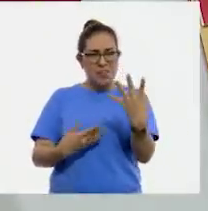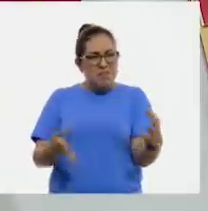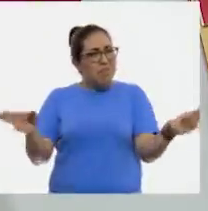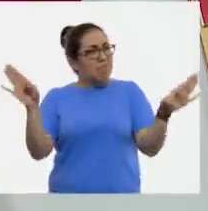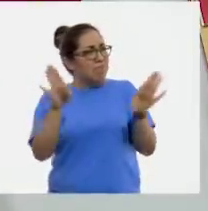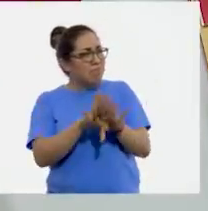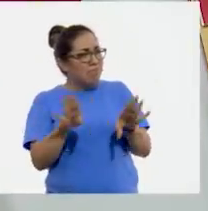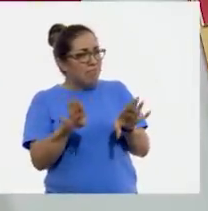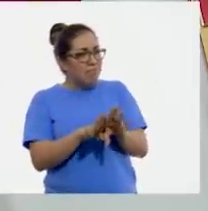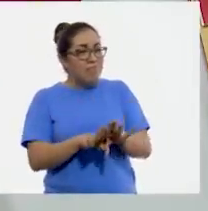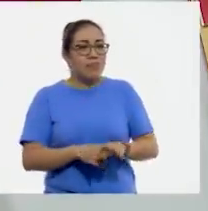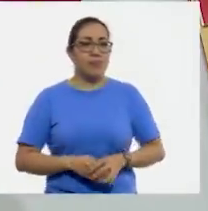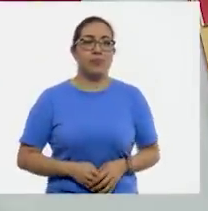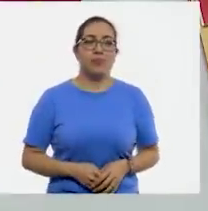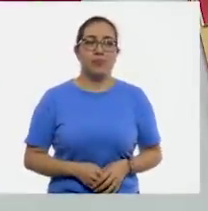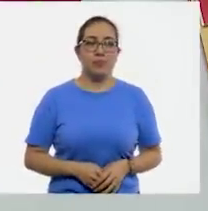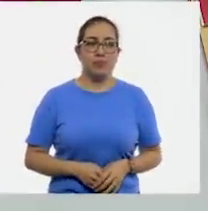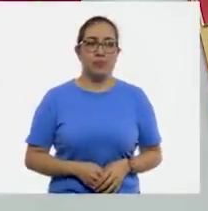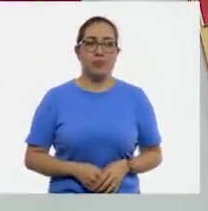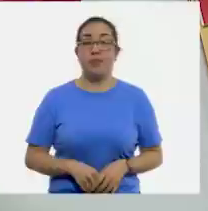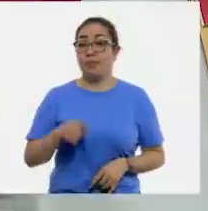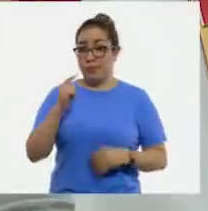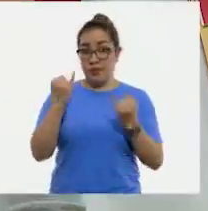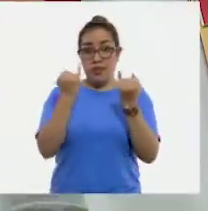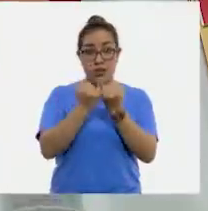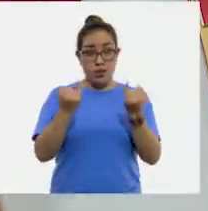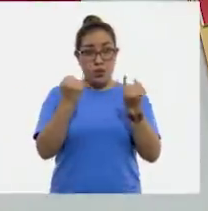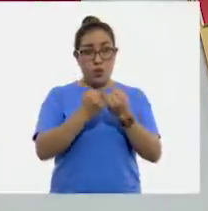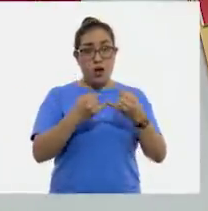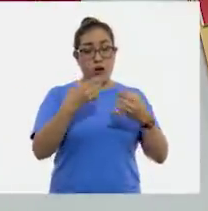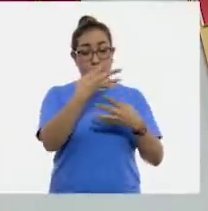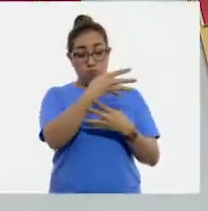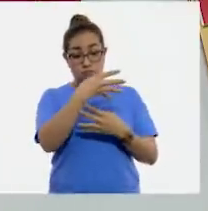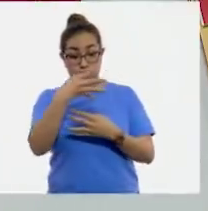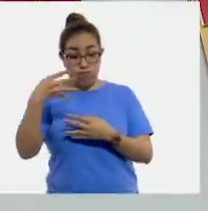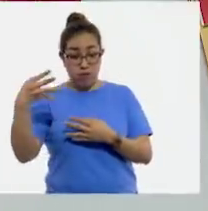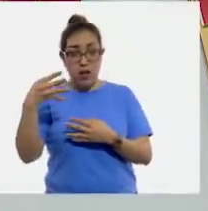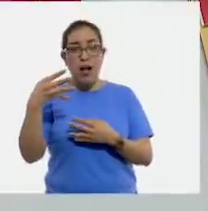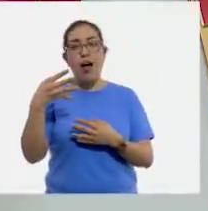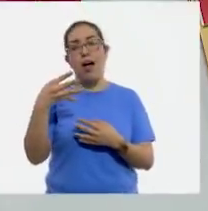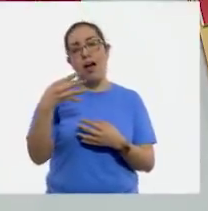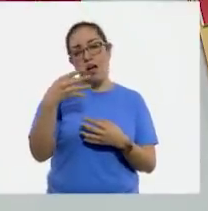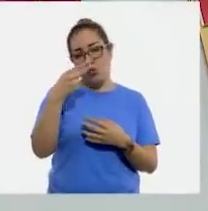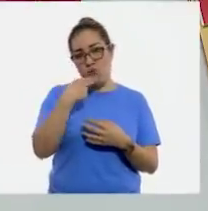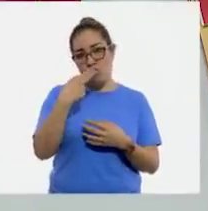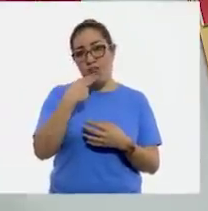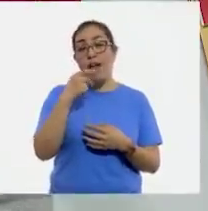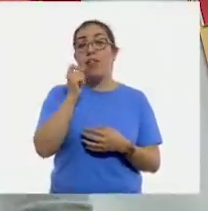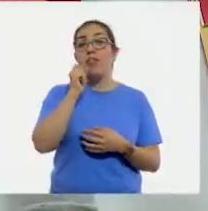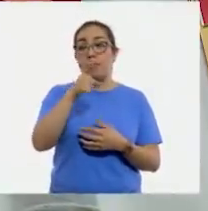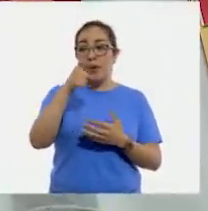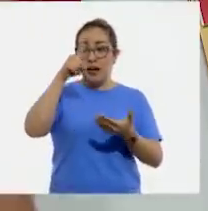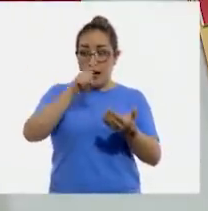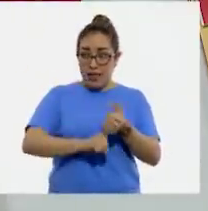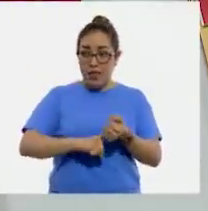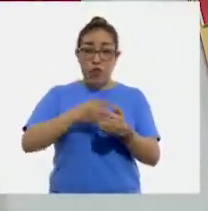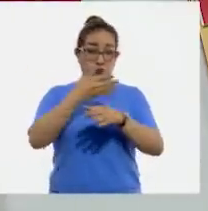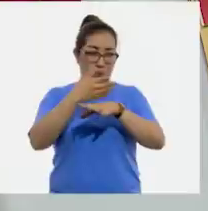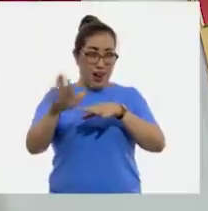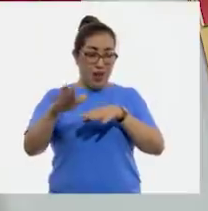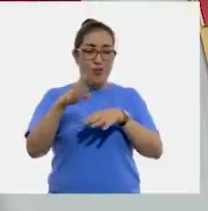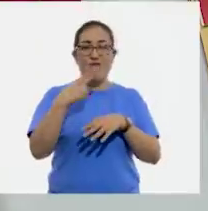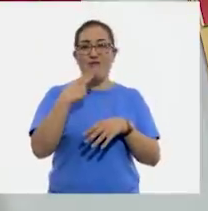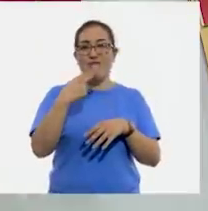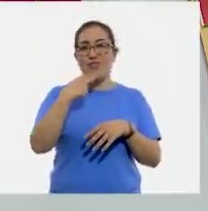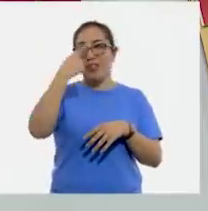que si, así como utilizamos las rayas para escribir notas musicales sobre ellas, también utilizamos espacios